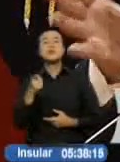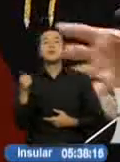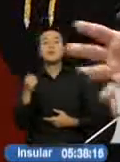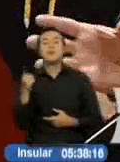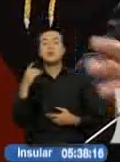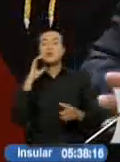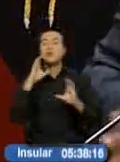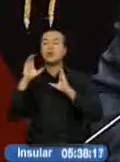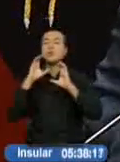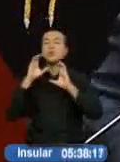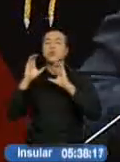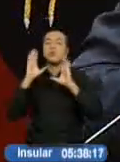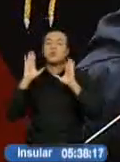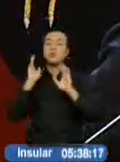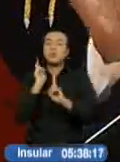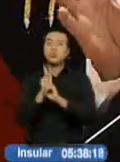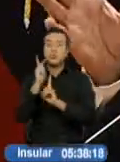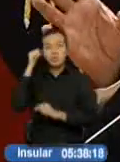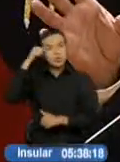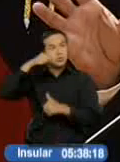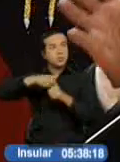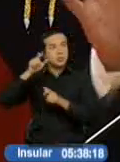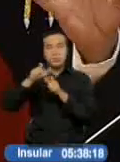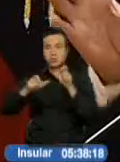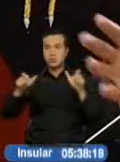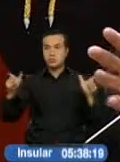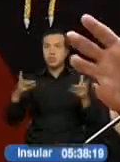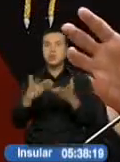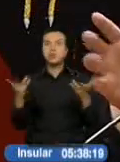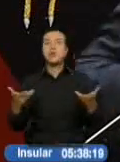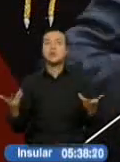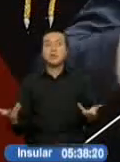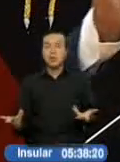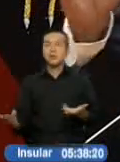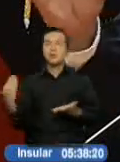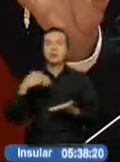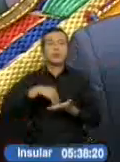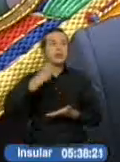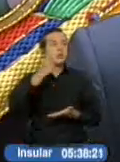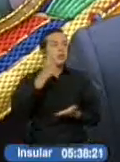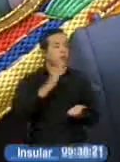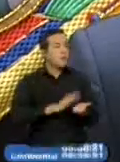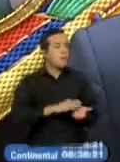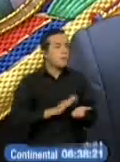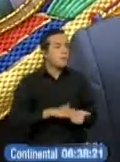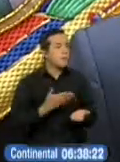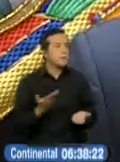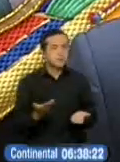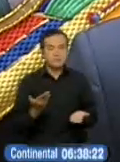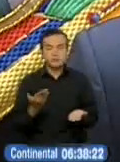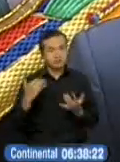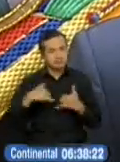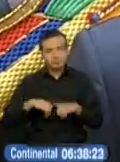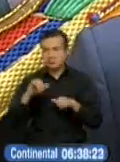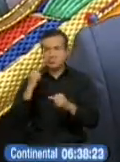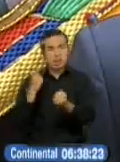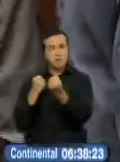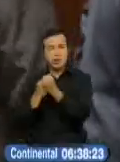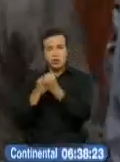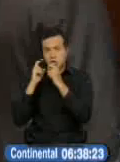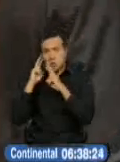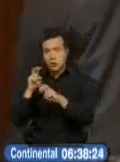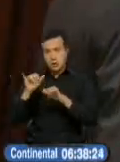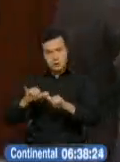la conversación que habremos tenido. De lo que recuerdo, esta gente venía a cobrarme. Aseguró que continuará colaborando con la investigación